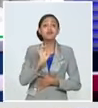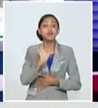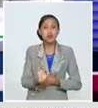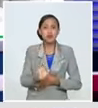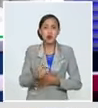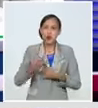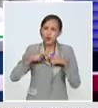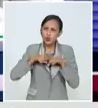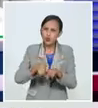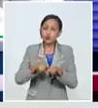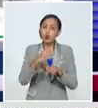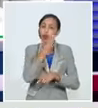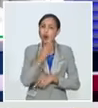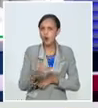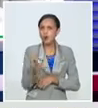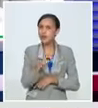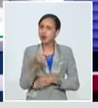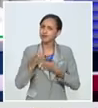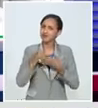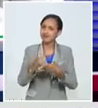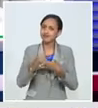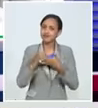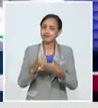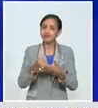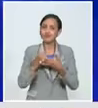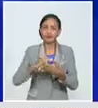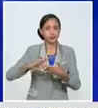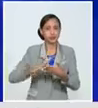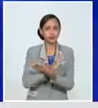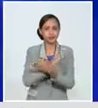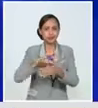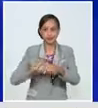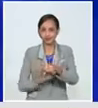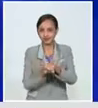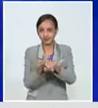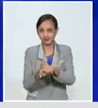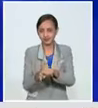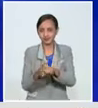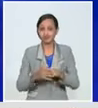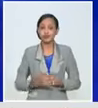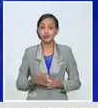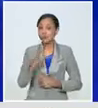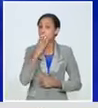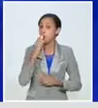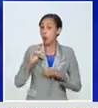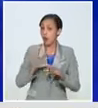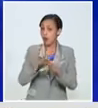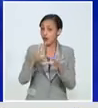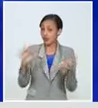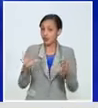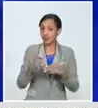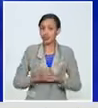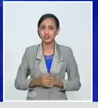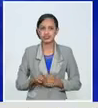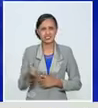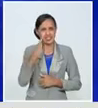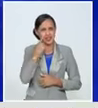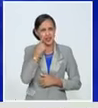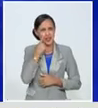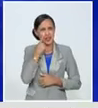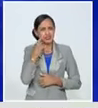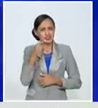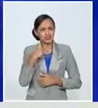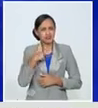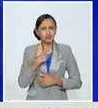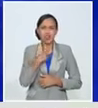junto a los jóvenes de hoy contra la COVID-19. Doctor, buenos días. La voz un poco tomada, como decimos,